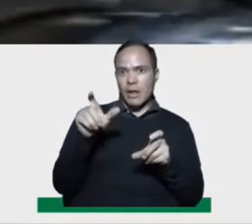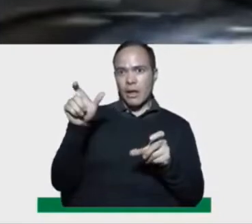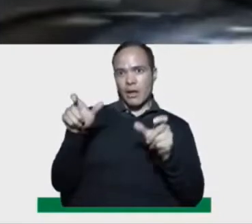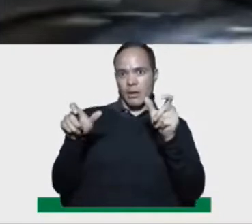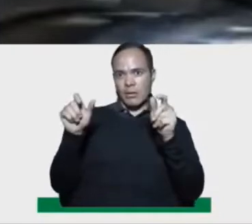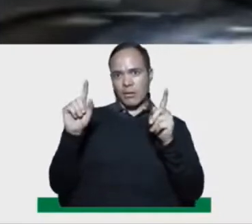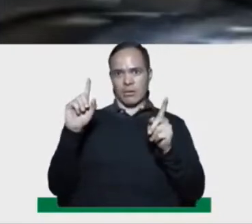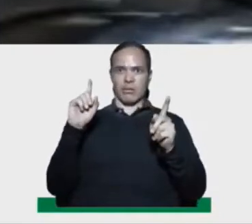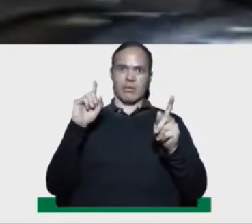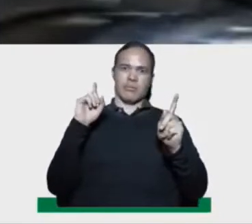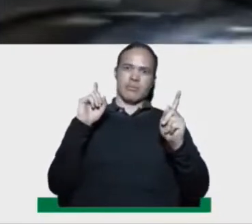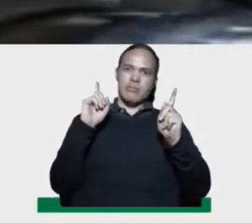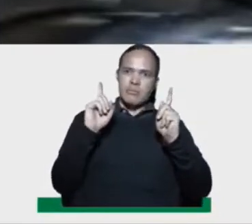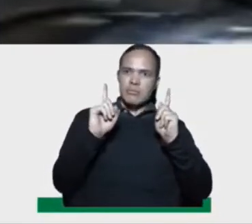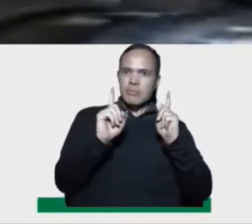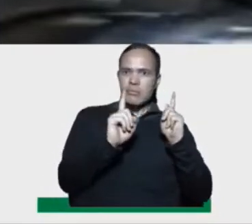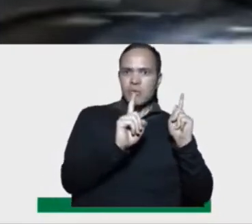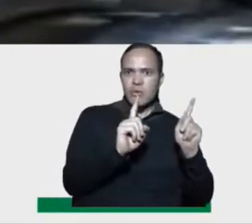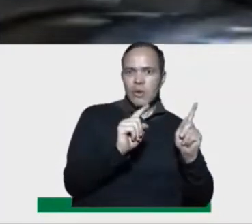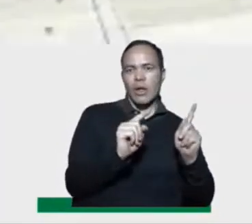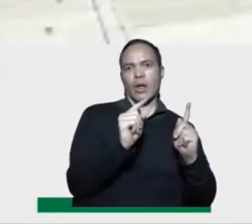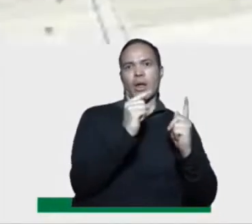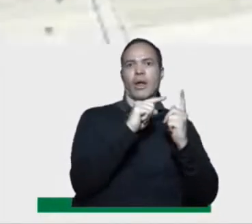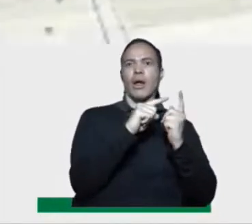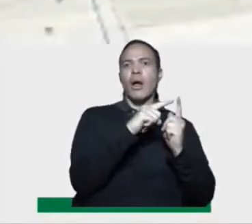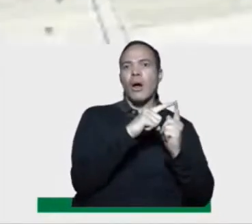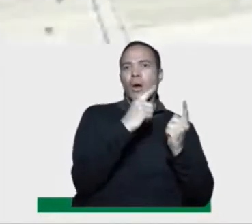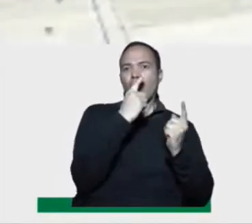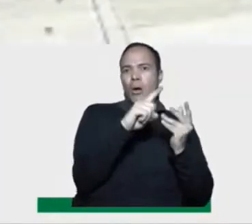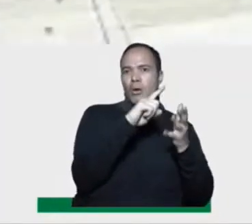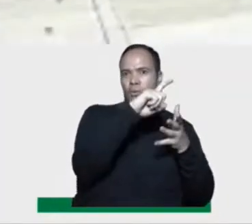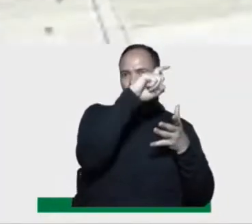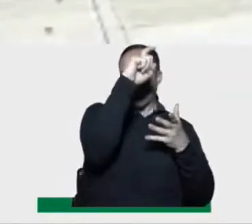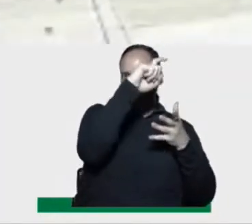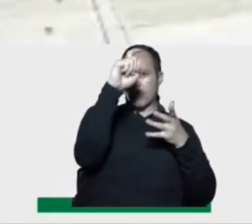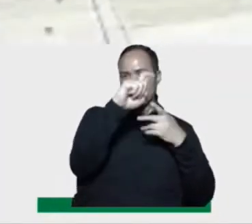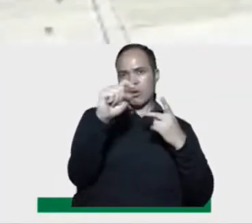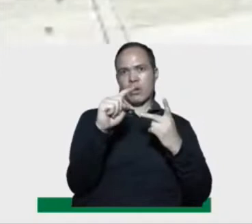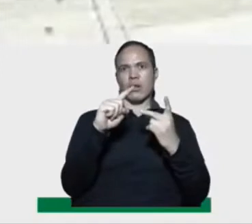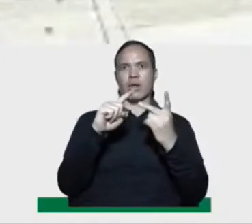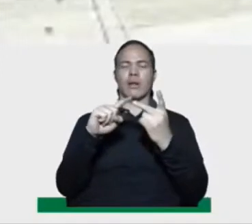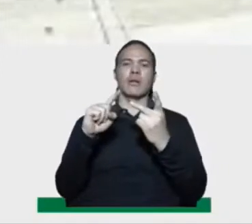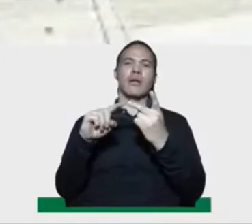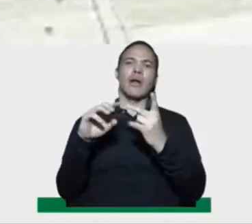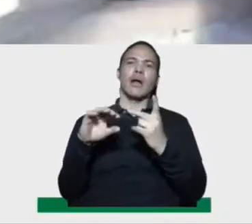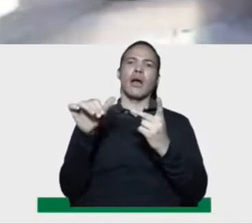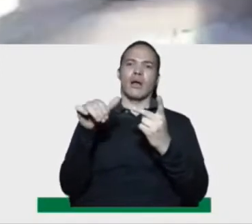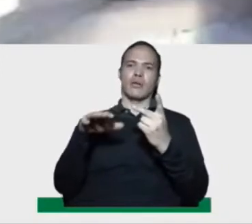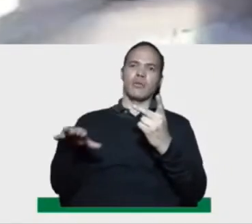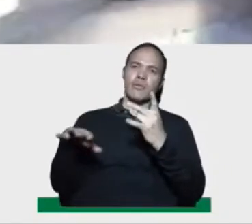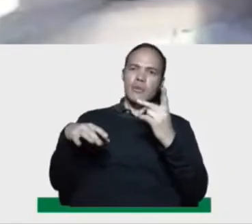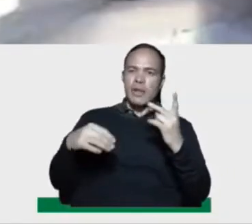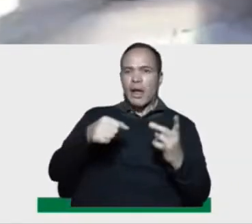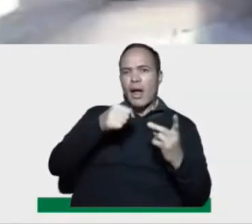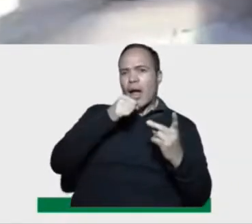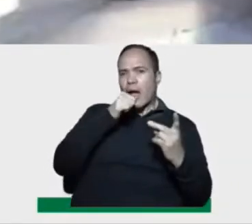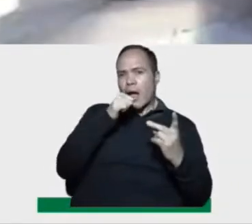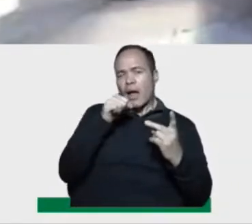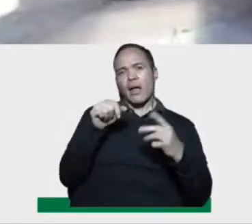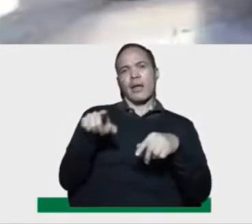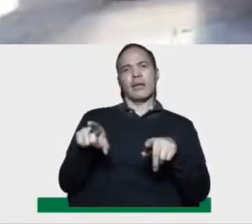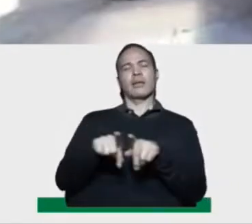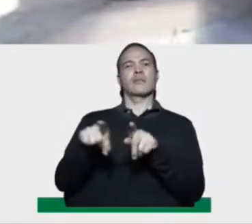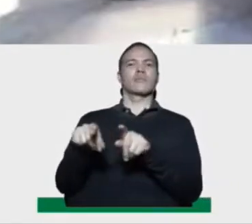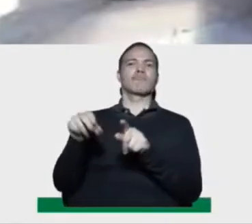cantante de rap y un grafitero el cantante de rap hablo de lo que es el contexto histórico y el grafitero pues